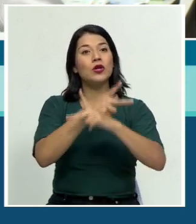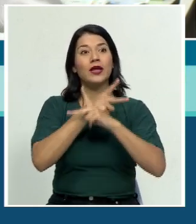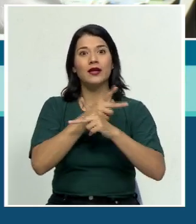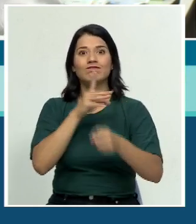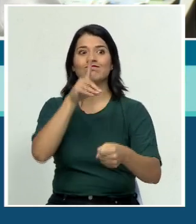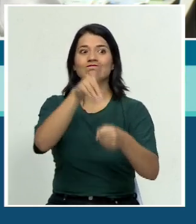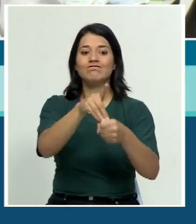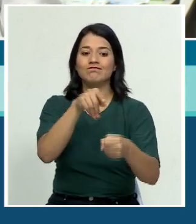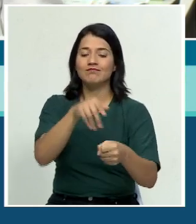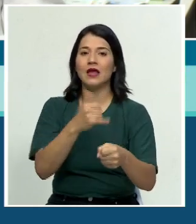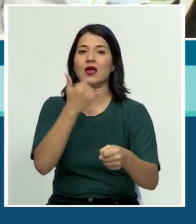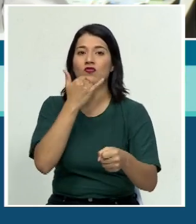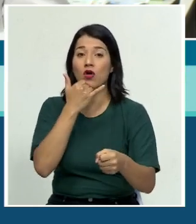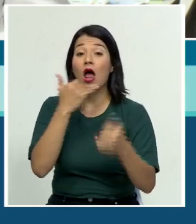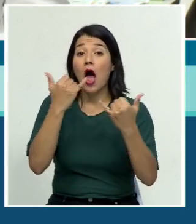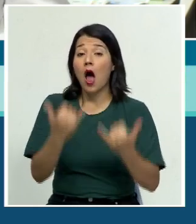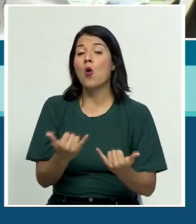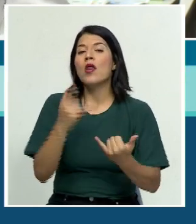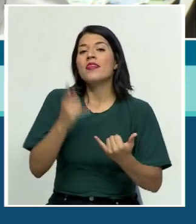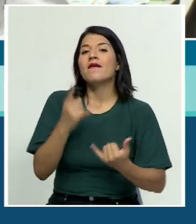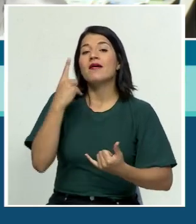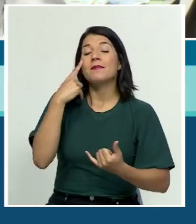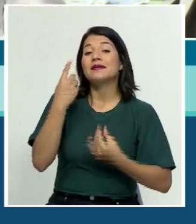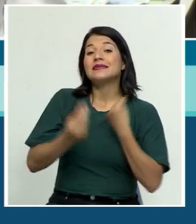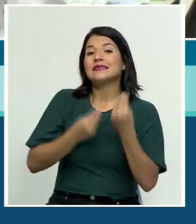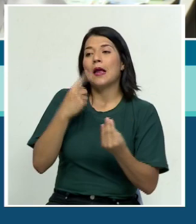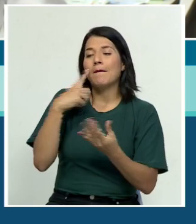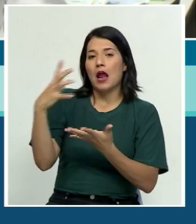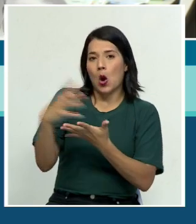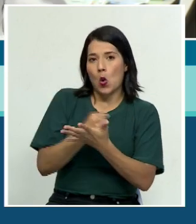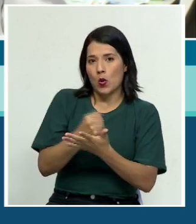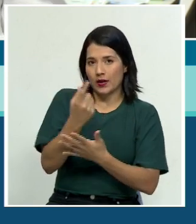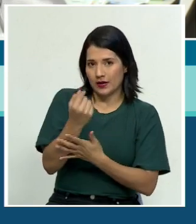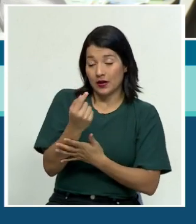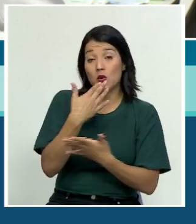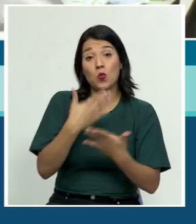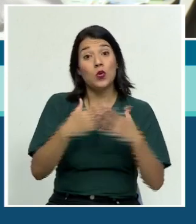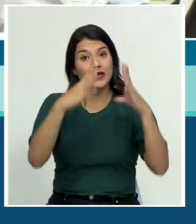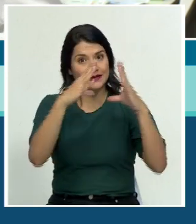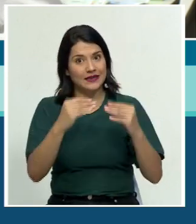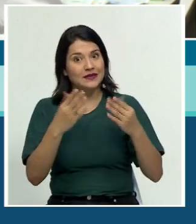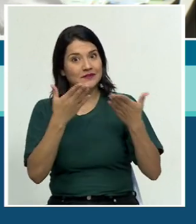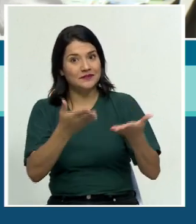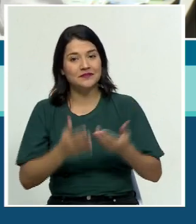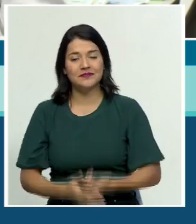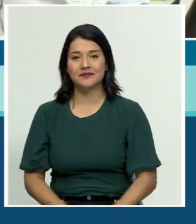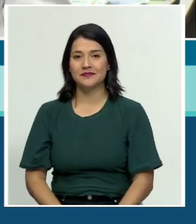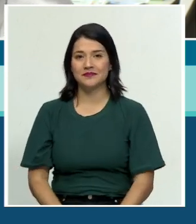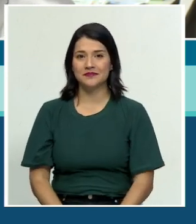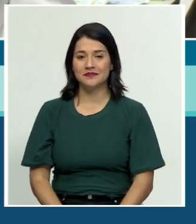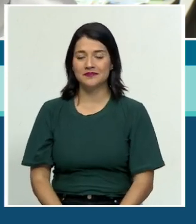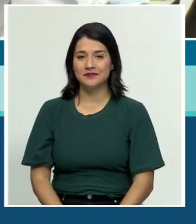este cobro. La periodista Ana Marta Arce nos amplía. Ana Marta, buenas noches, adelante.